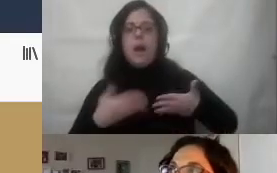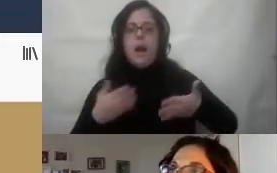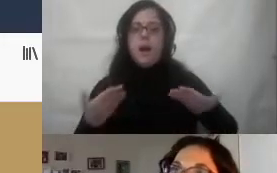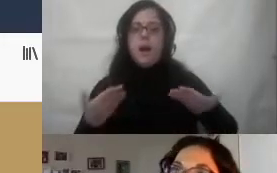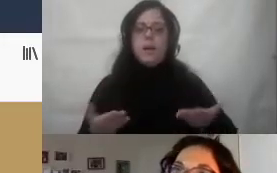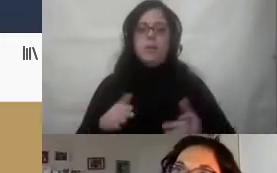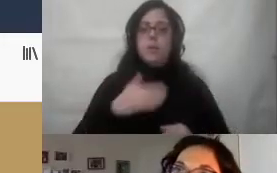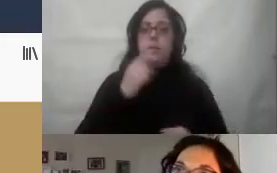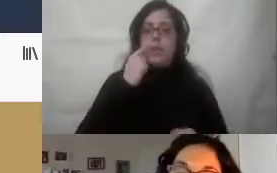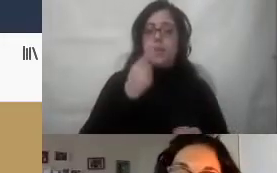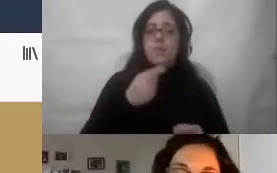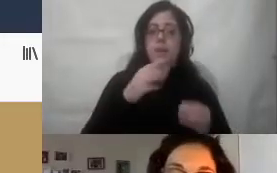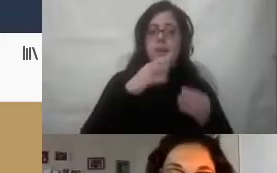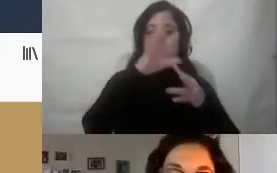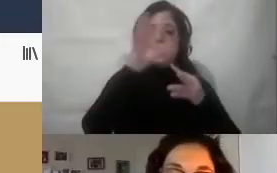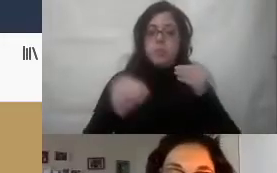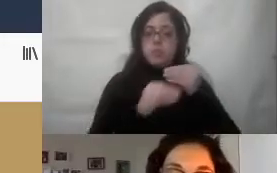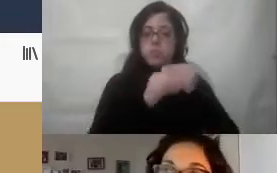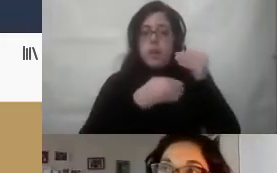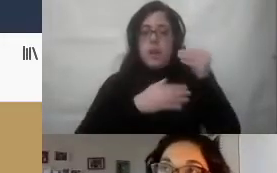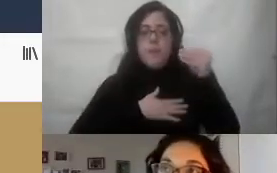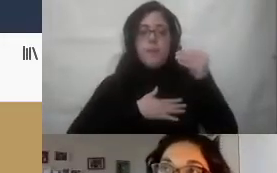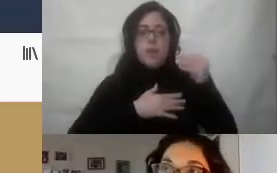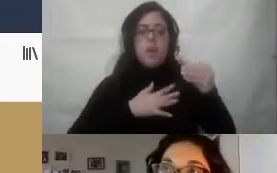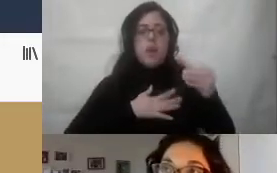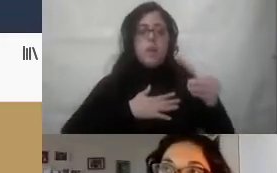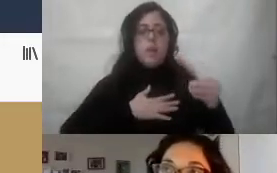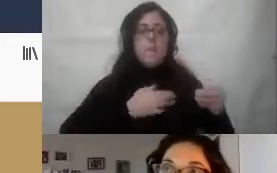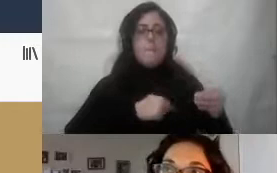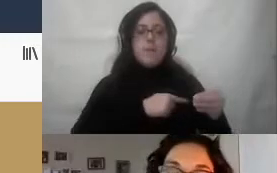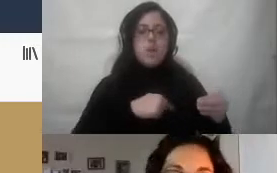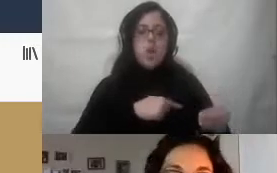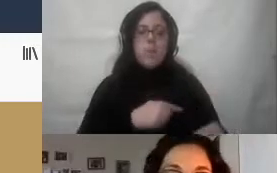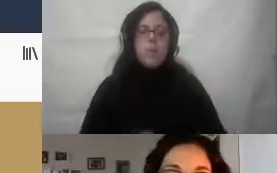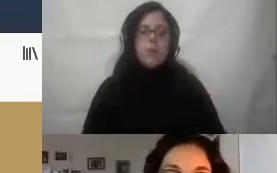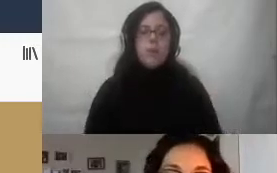acá, agregué el mío. Aquí voy a poner mi nombre.